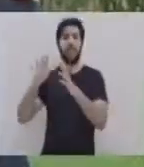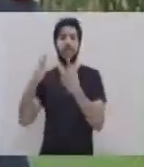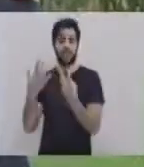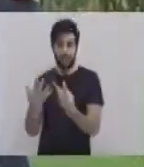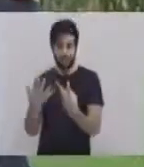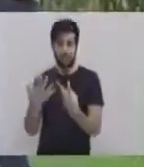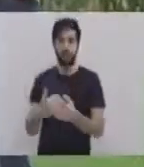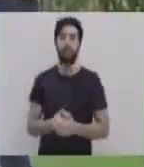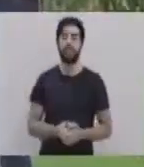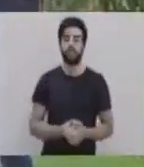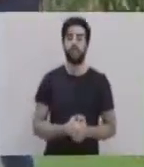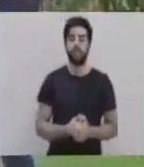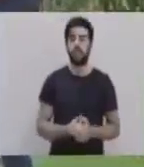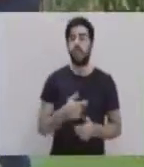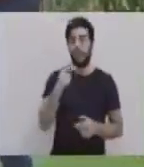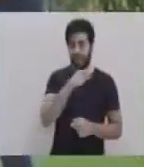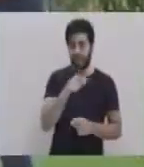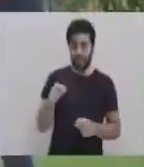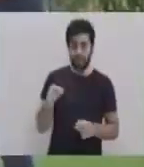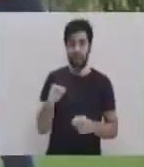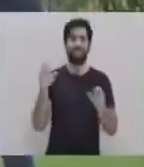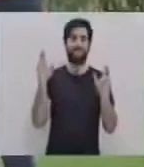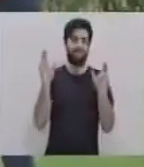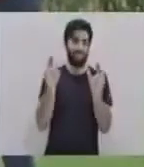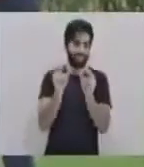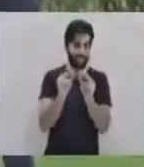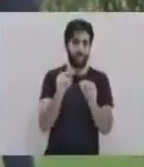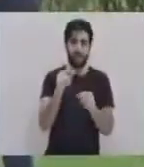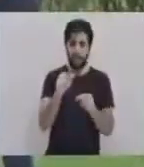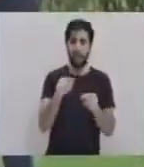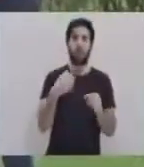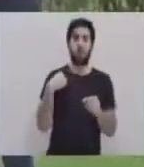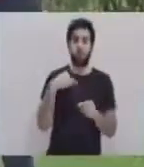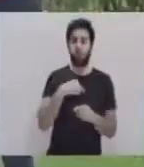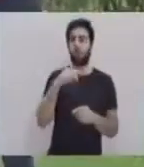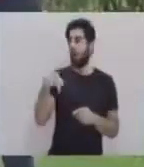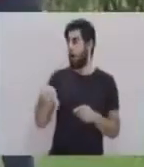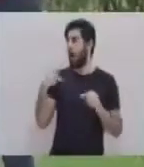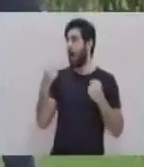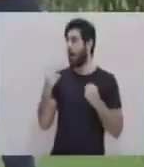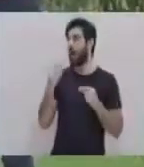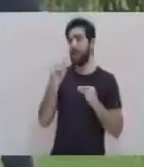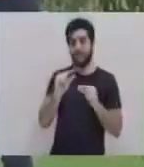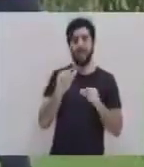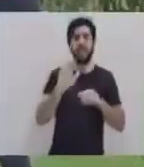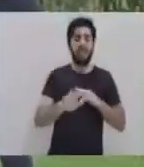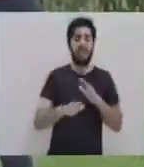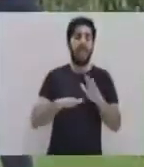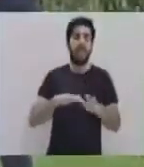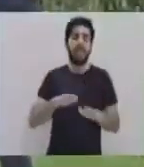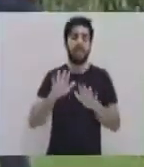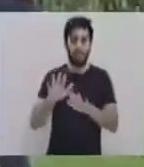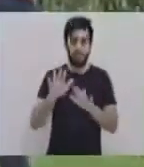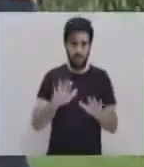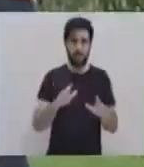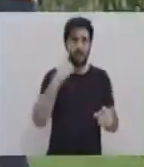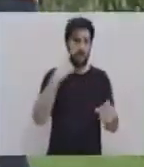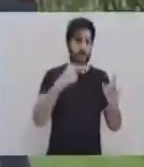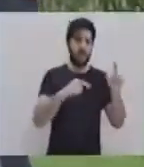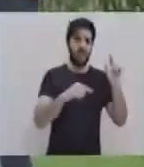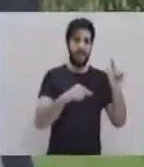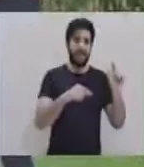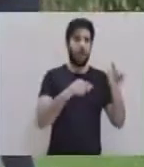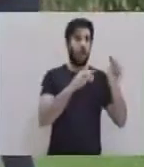27 avos. Lo vas a hacer muy despacio. Con estos 2